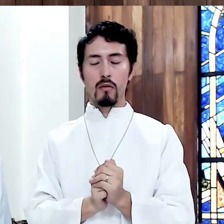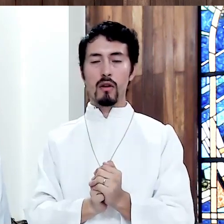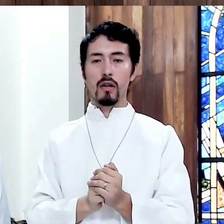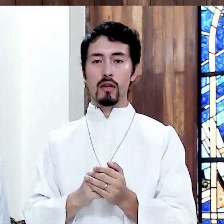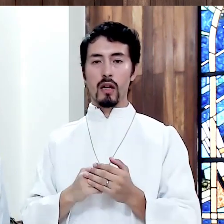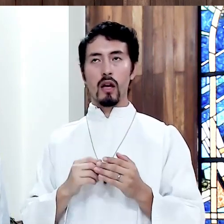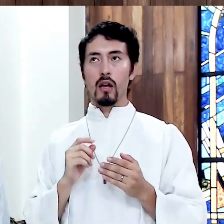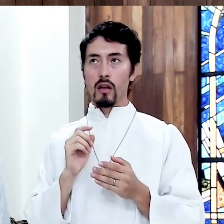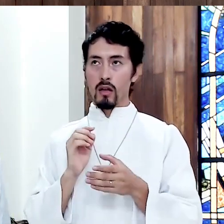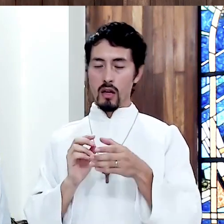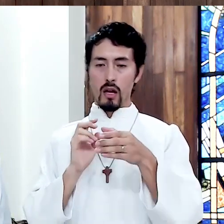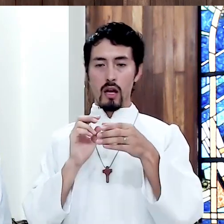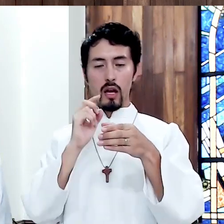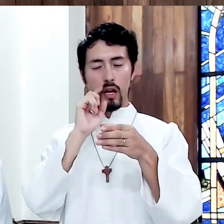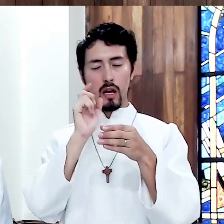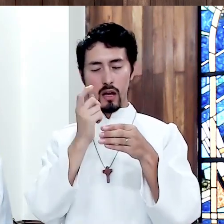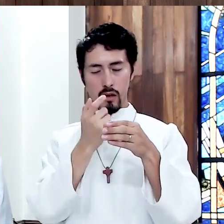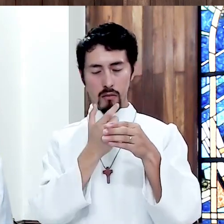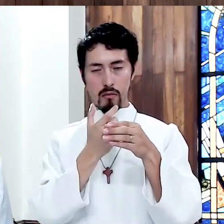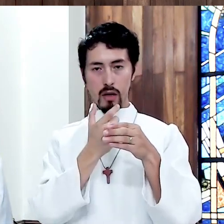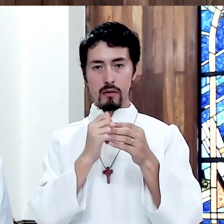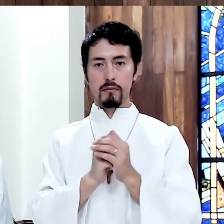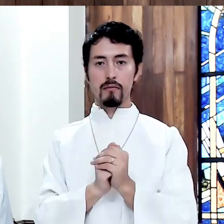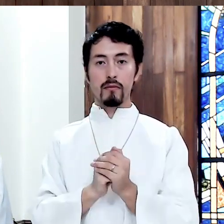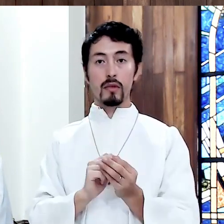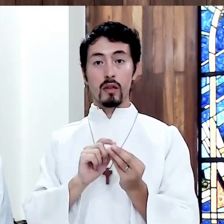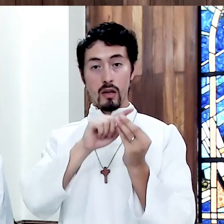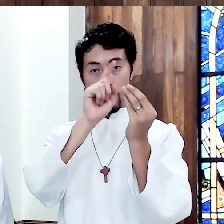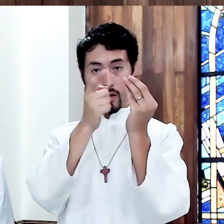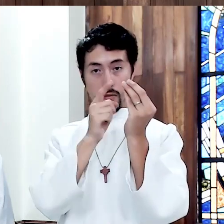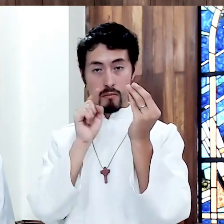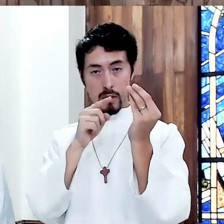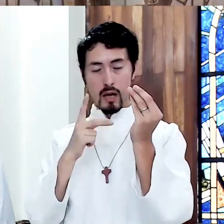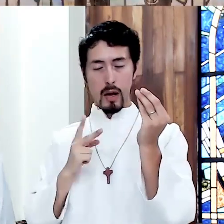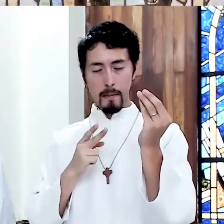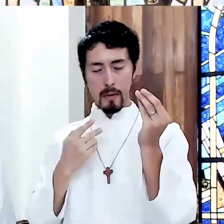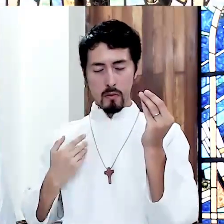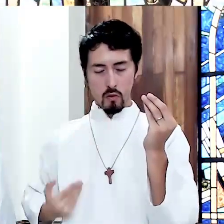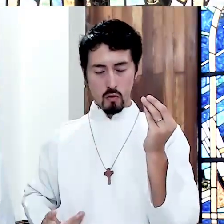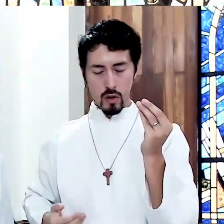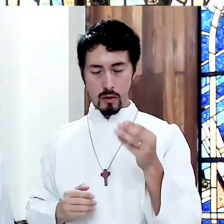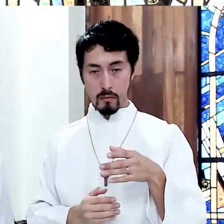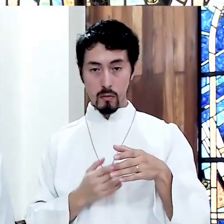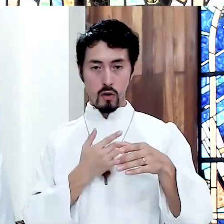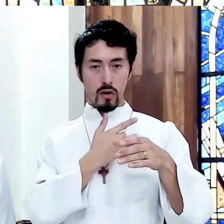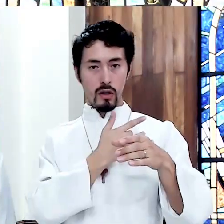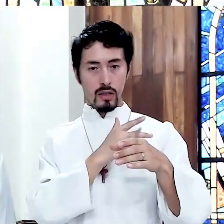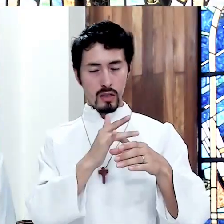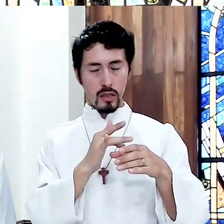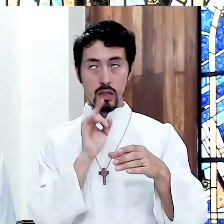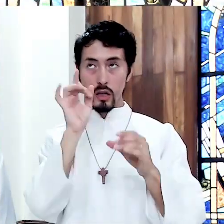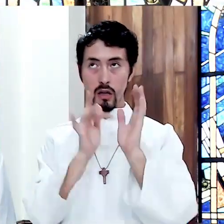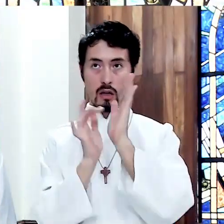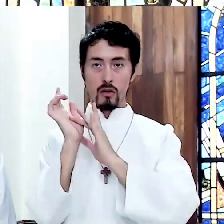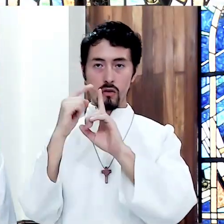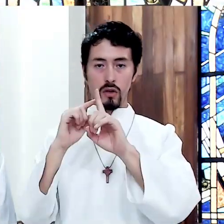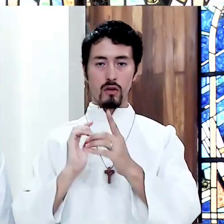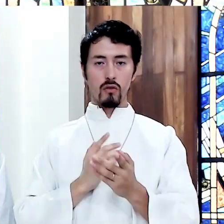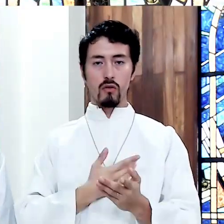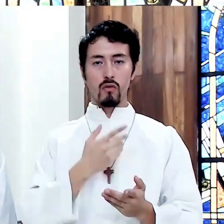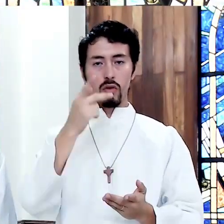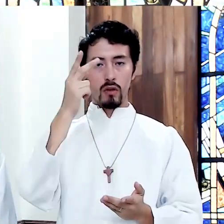en el cuerpo y la sangre de Jesucristo nuestro Señor, el cual, cuando iba a ser entregado a su